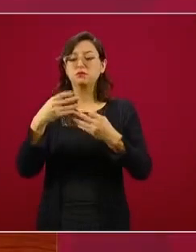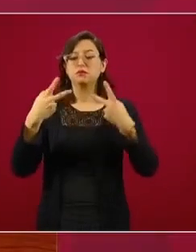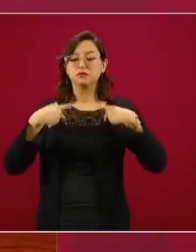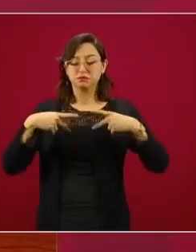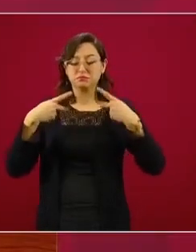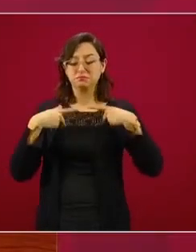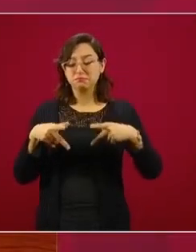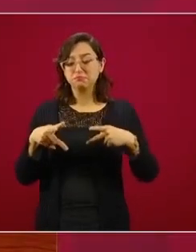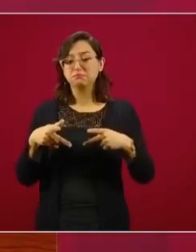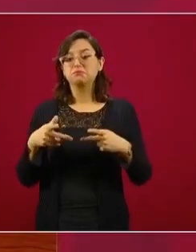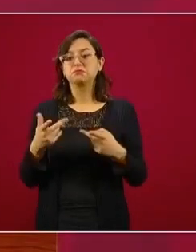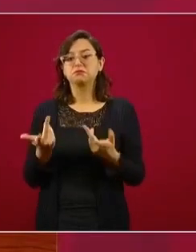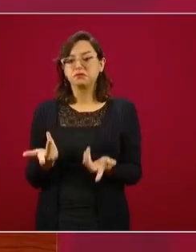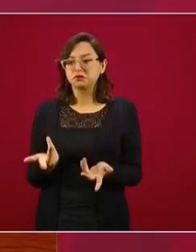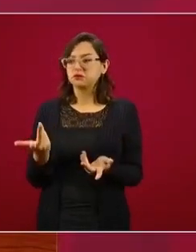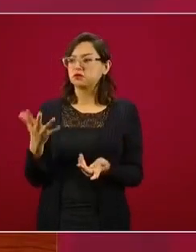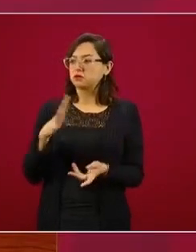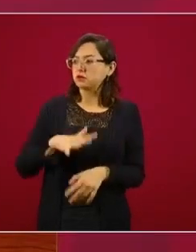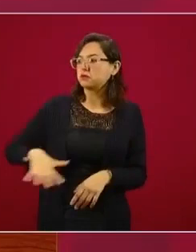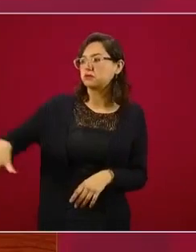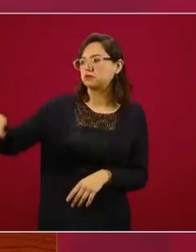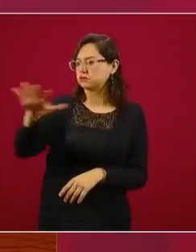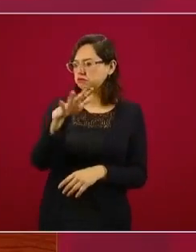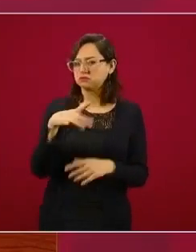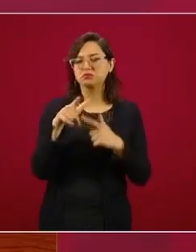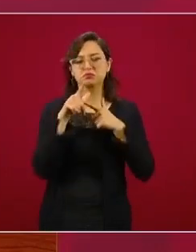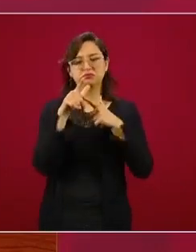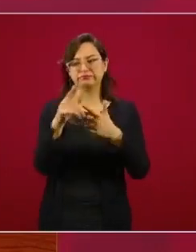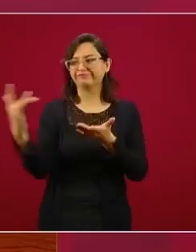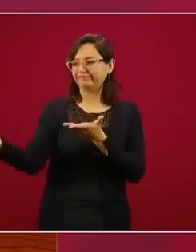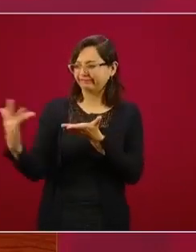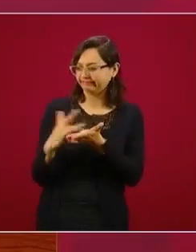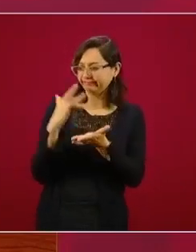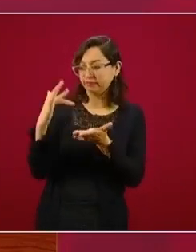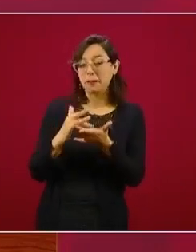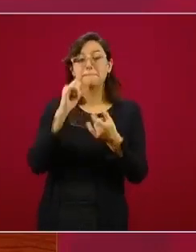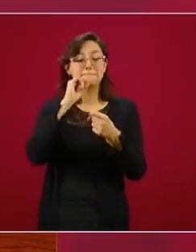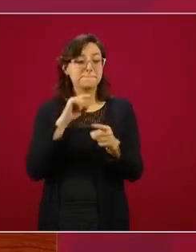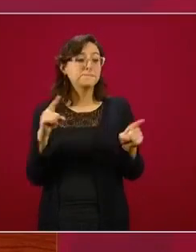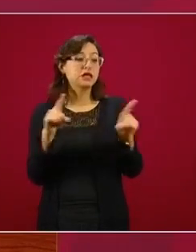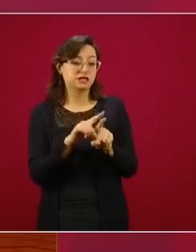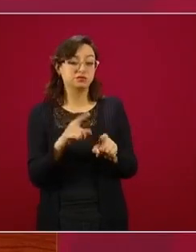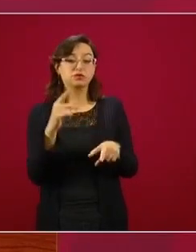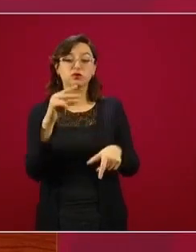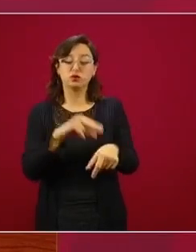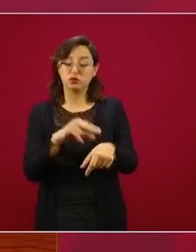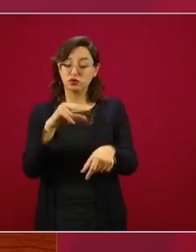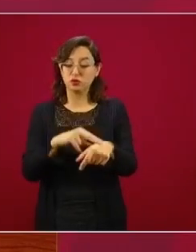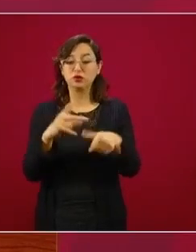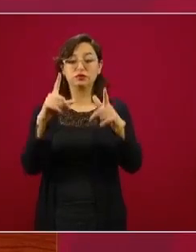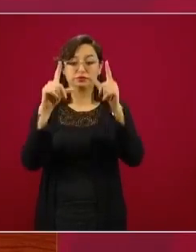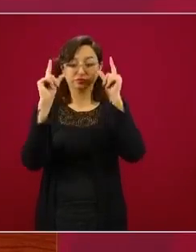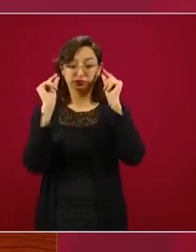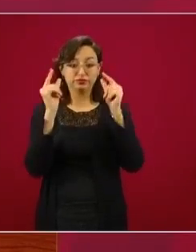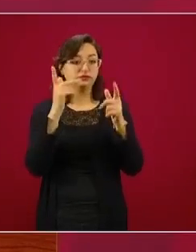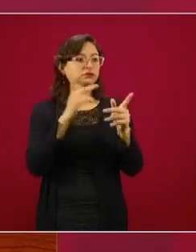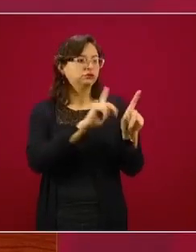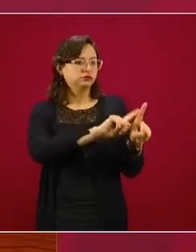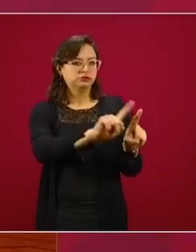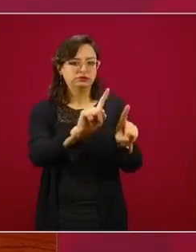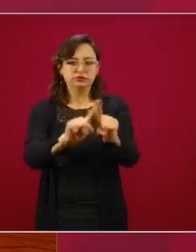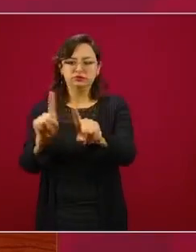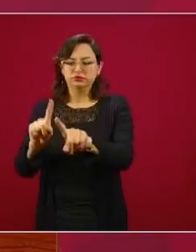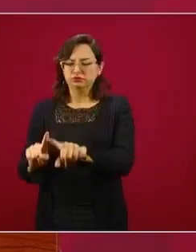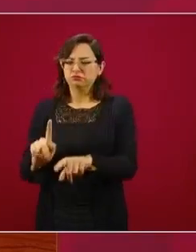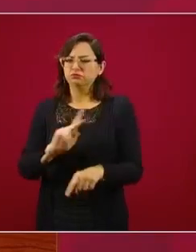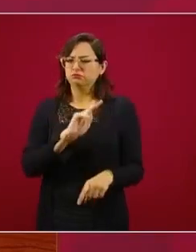que tanto nos ha apoyado y desde luego para todo el personal médico. Pero esta pregunta nos pareció no un